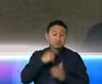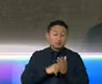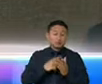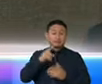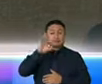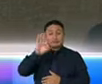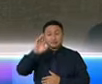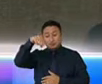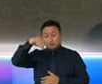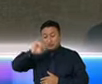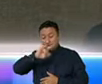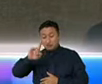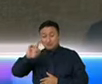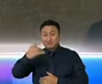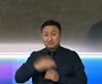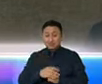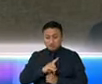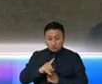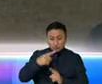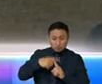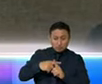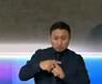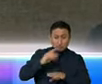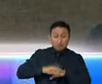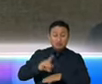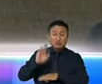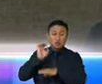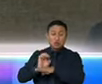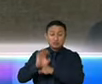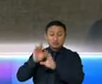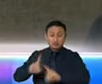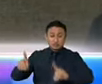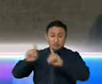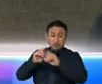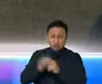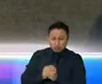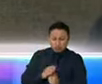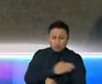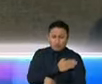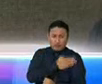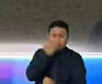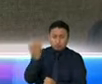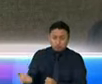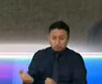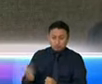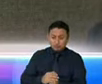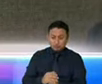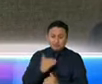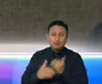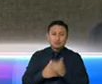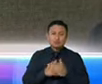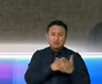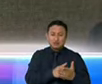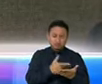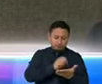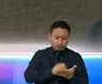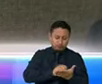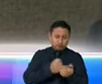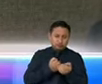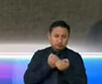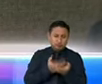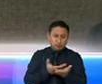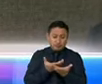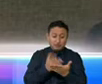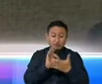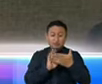confía en el manejo de la política económica y en las cifras que el Ecuador presenta, luego, cuando haga sus informes y sus predicciones, va a ser